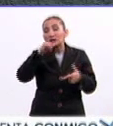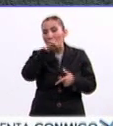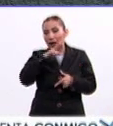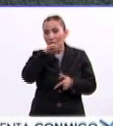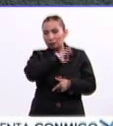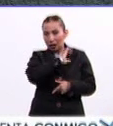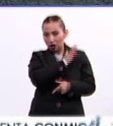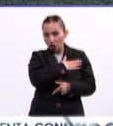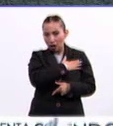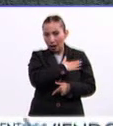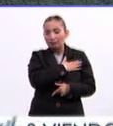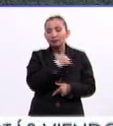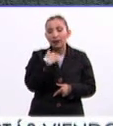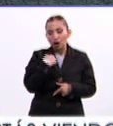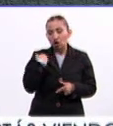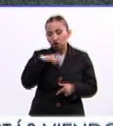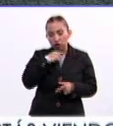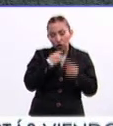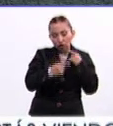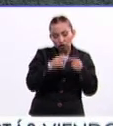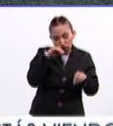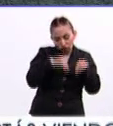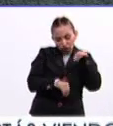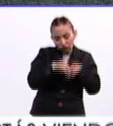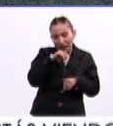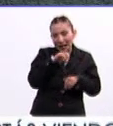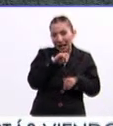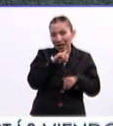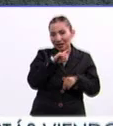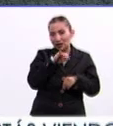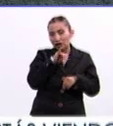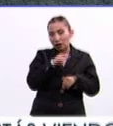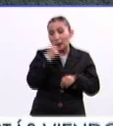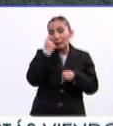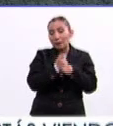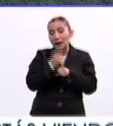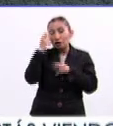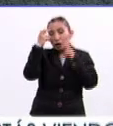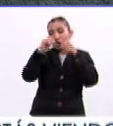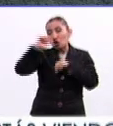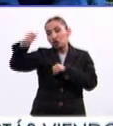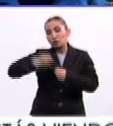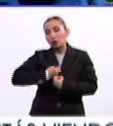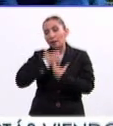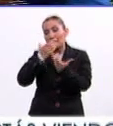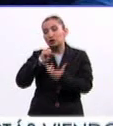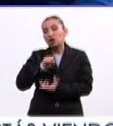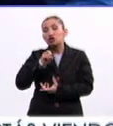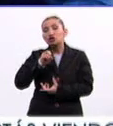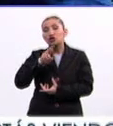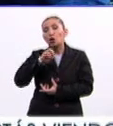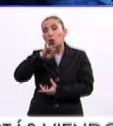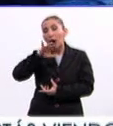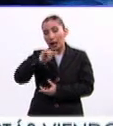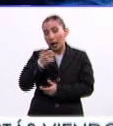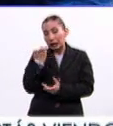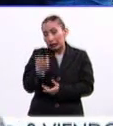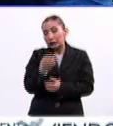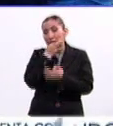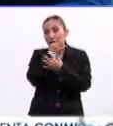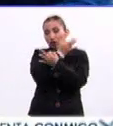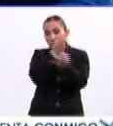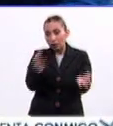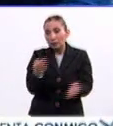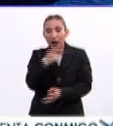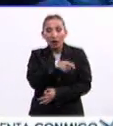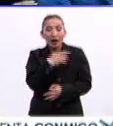el que estamos haciendo una edición crítica de Primero Sueño y otros poemas de Sor Juana, ¿no? Que justamente se propone esto, difundir. Bueno, pero esa edición crítica, ese es